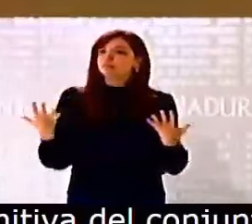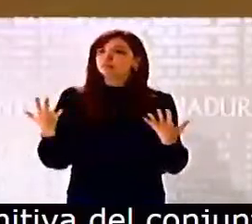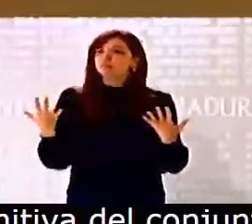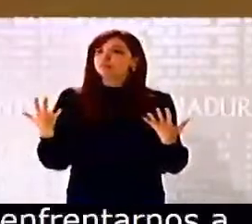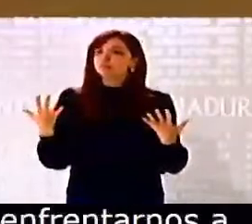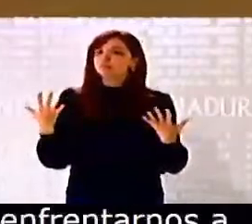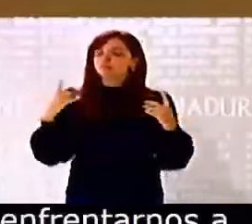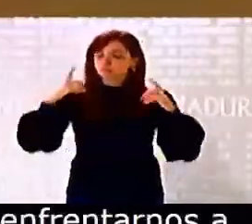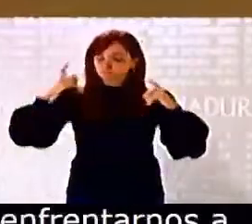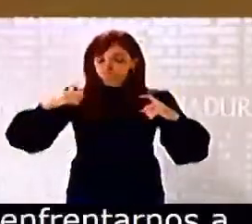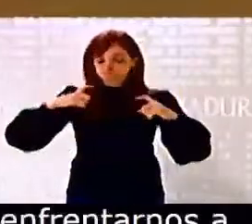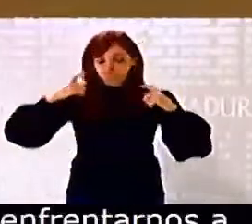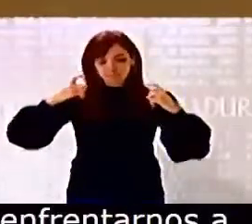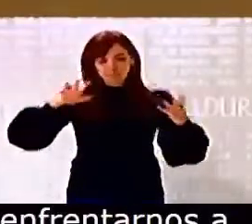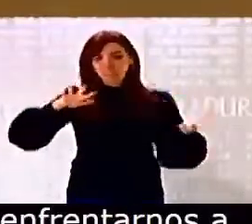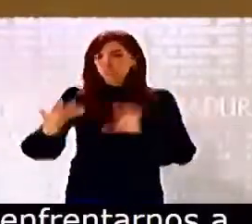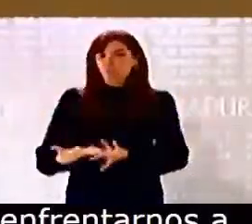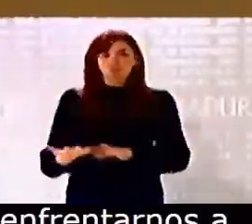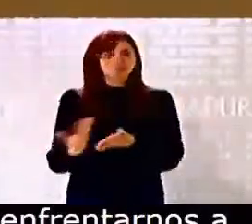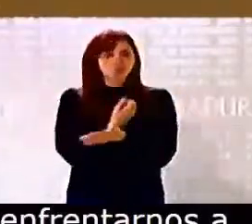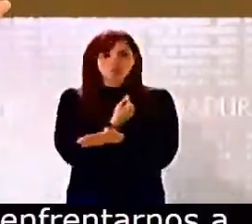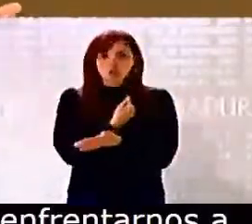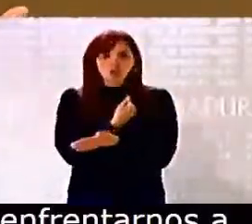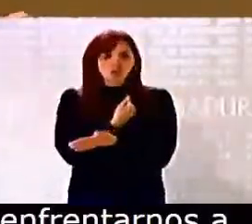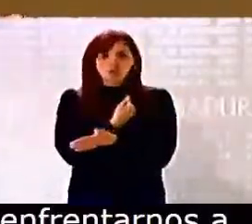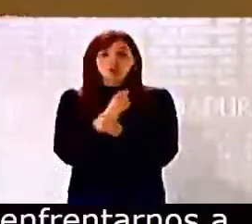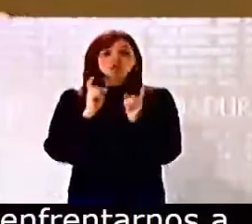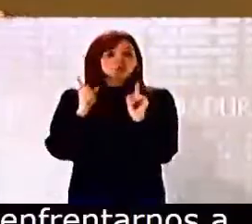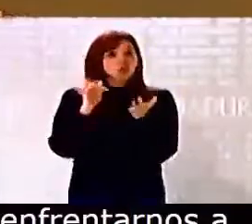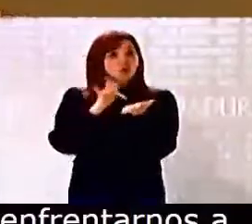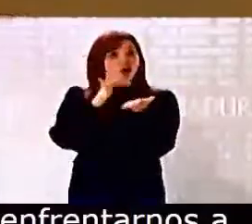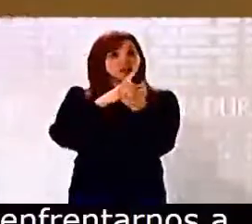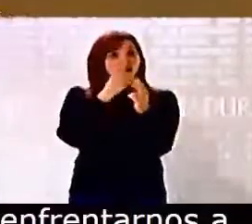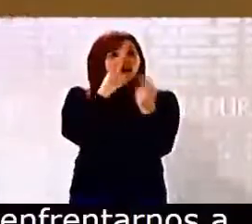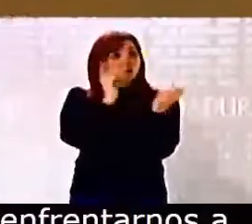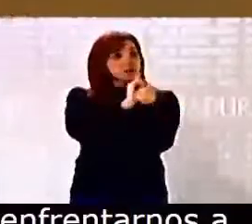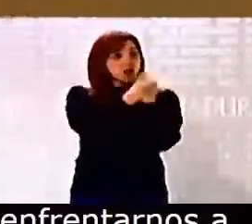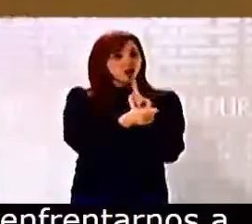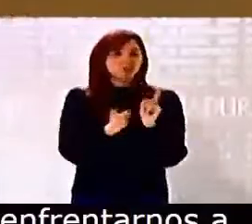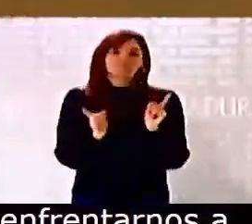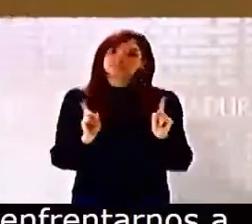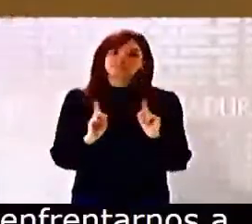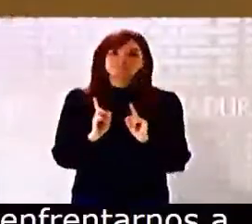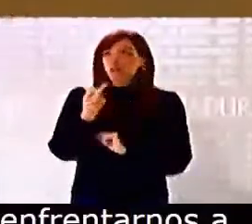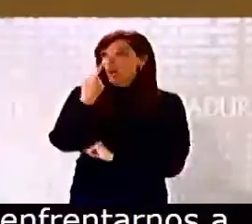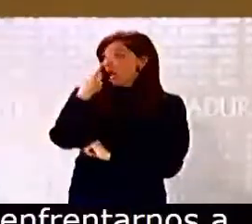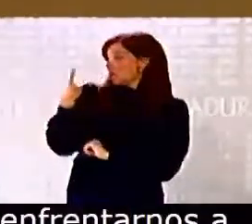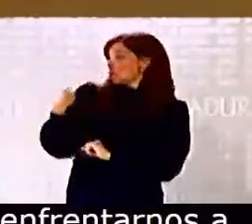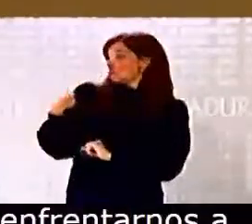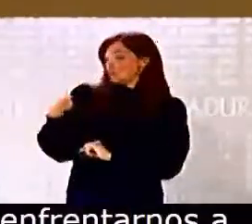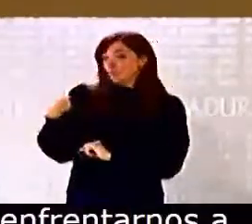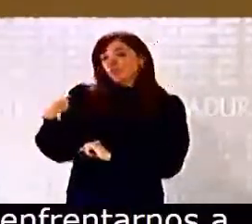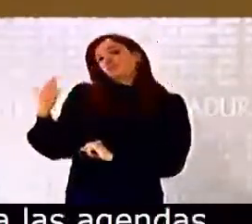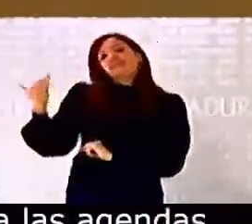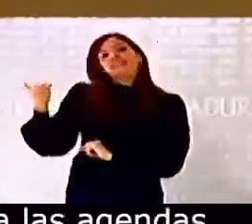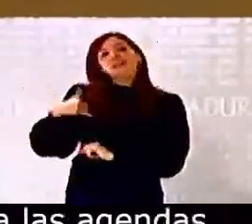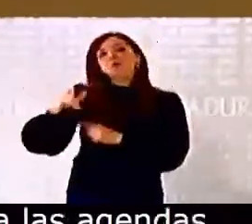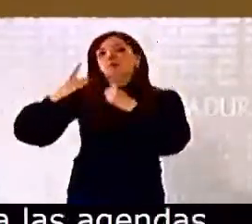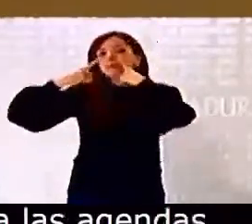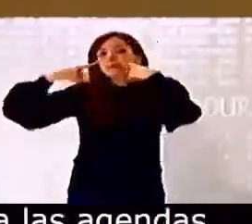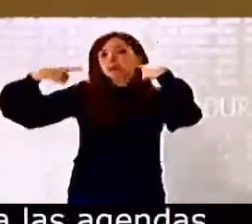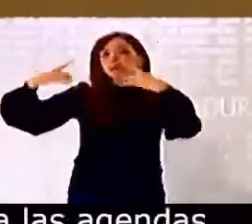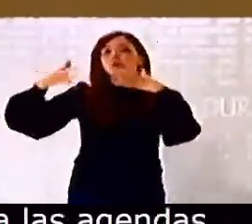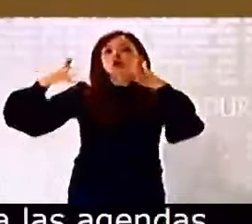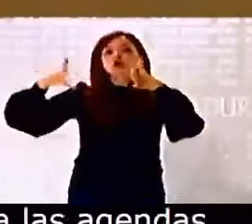vuelta a todo, no solo a las agendas públicas. Hace un año, cuando se reunía por vez primera el Consejo